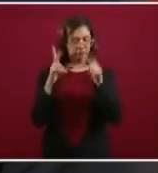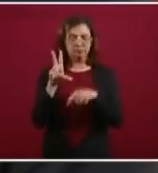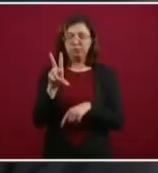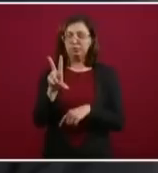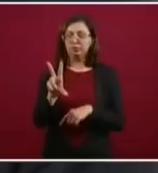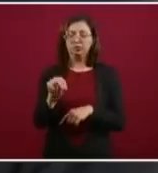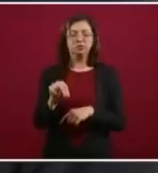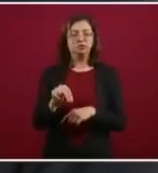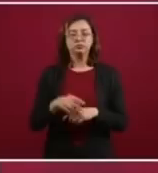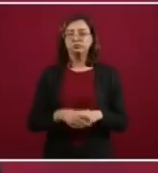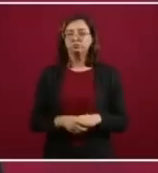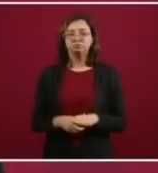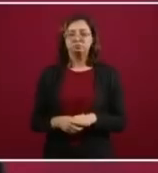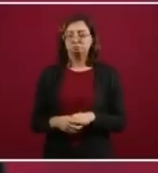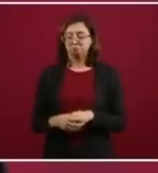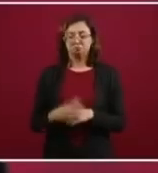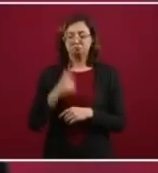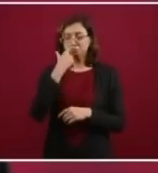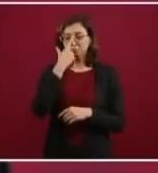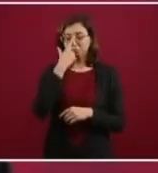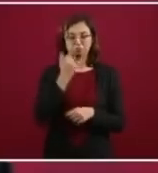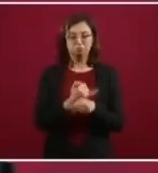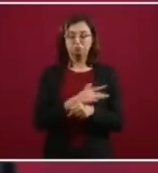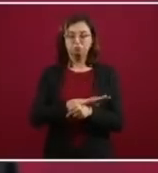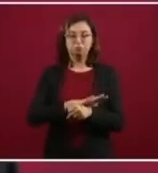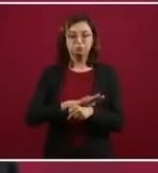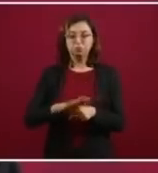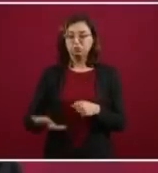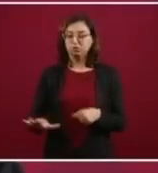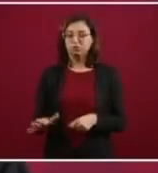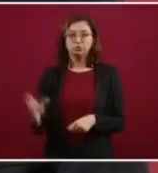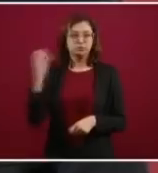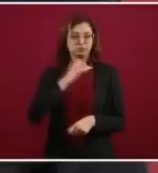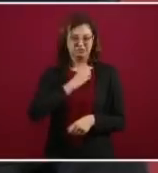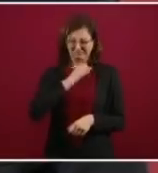no permitirlo, no odiar,